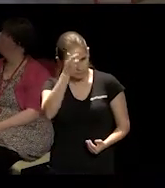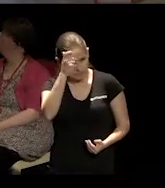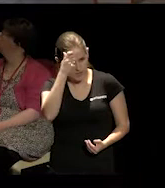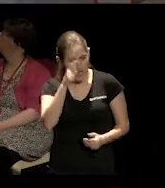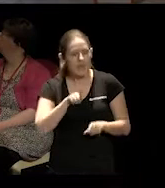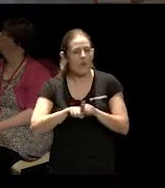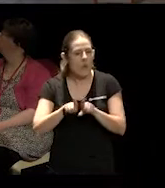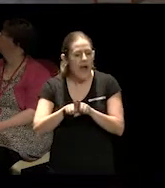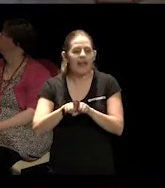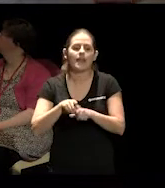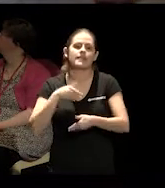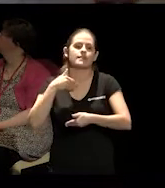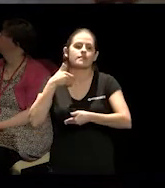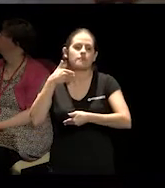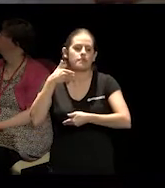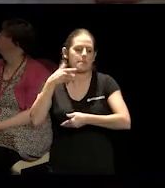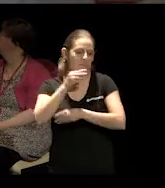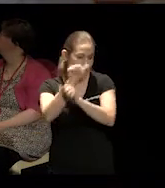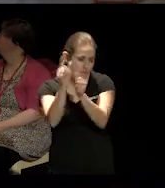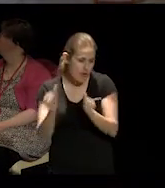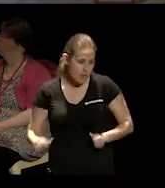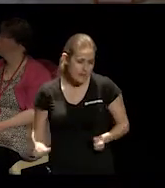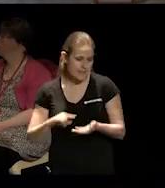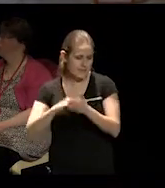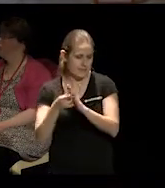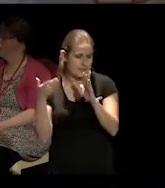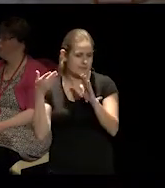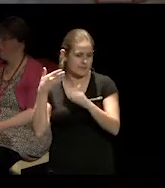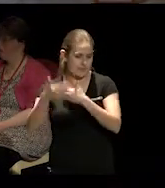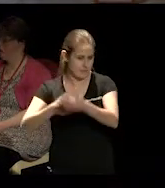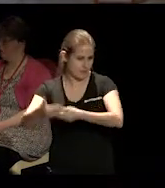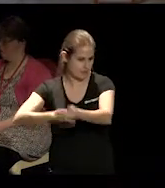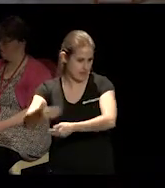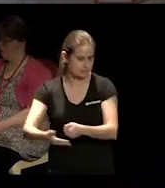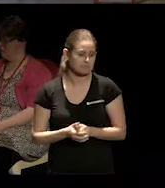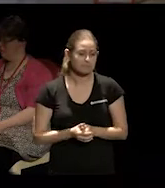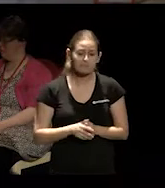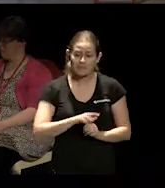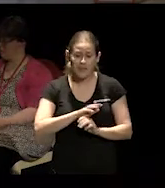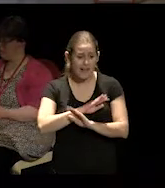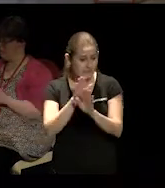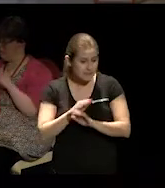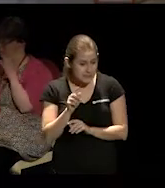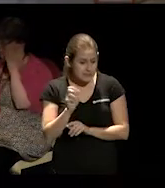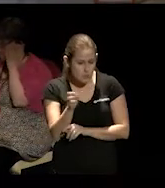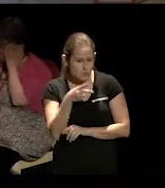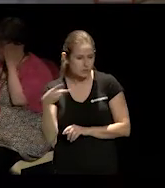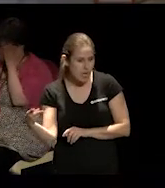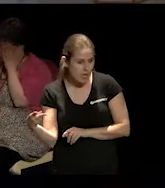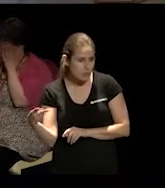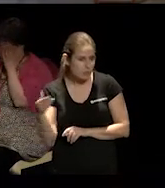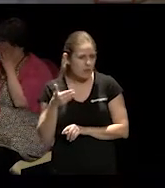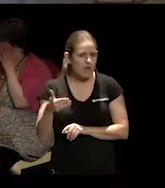desde fundamentos biomecánicos, etcétera, etcétera, y que resulta muy interesante para posibles